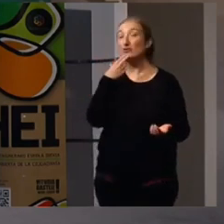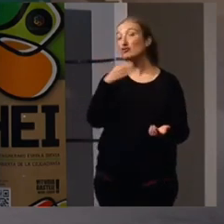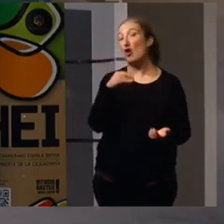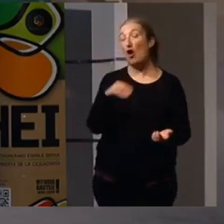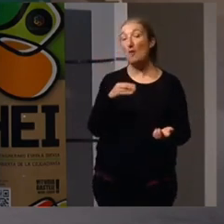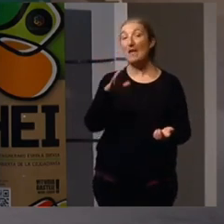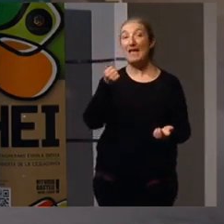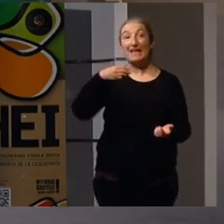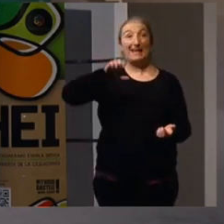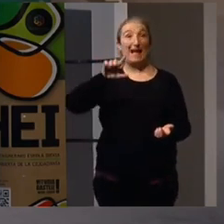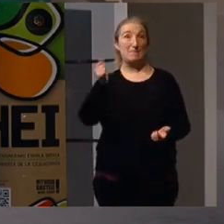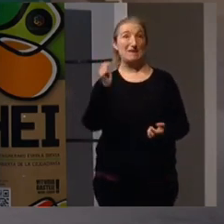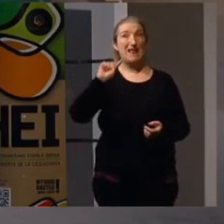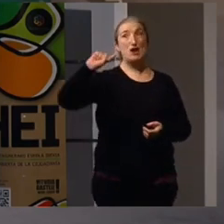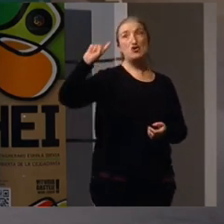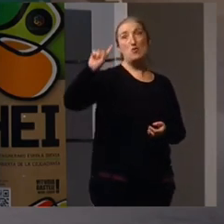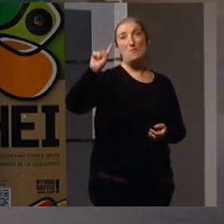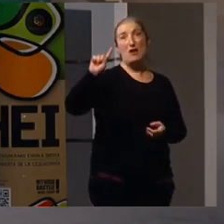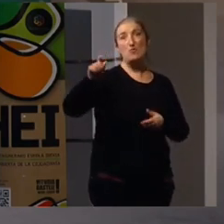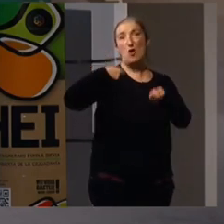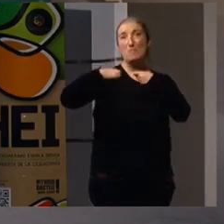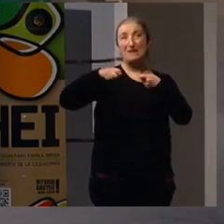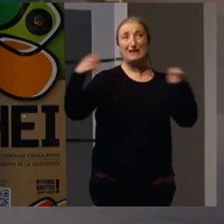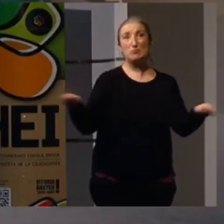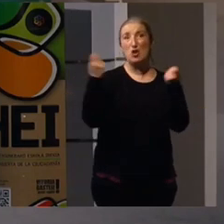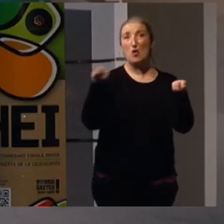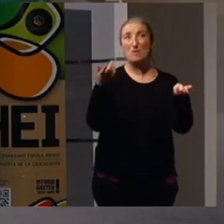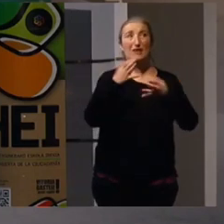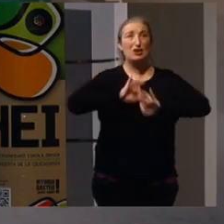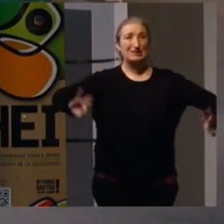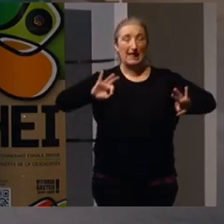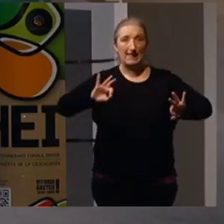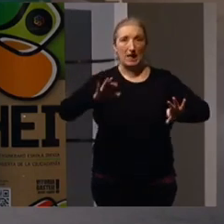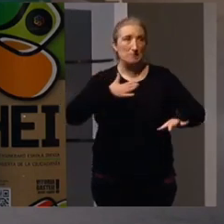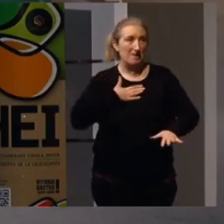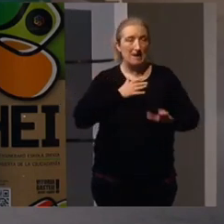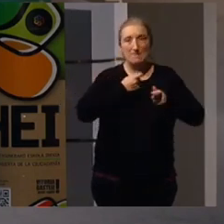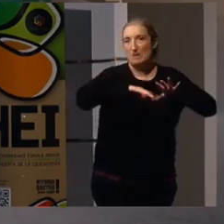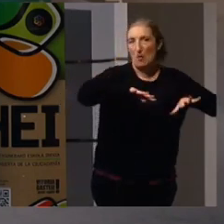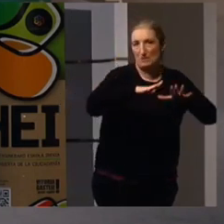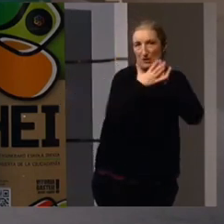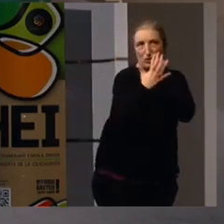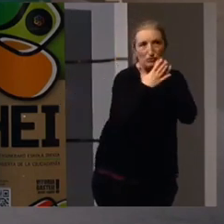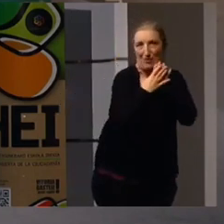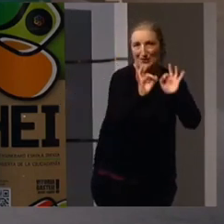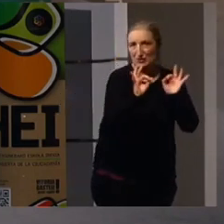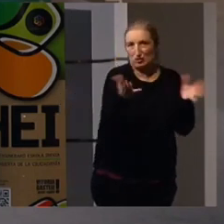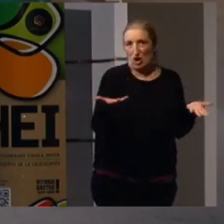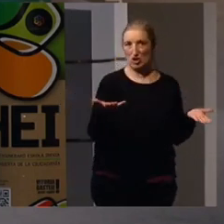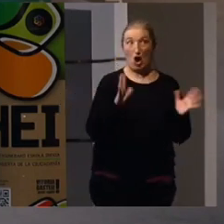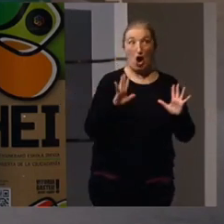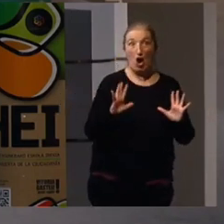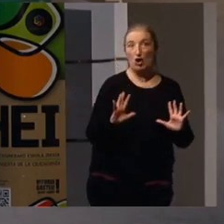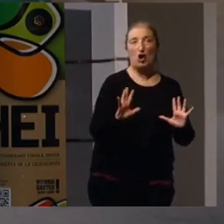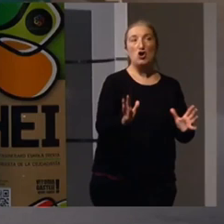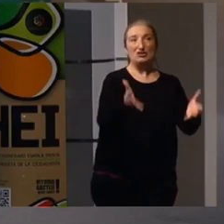de que Camela había conseguido ser número uno de ventas sin ningún tipo de promoción comercial. Pues para mí los movimientos vecinales son un poco eso, ¿no? Son quien